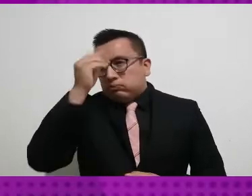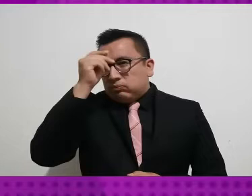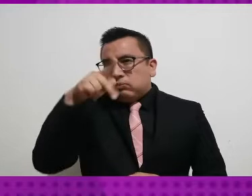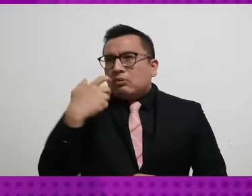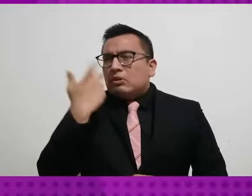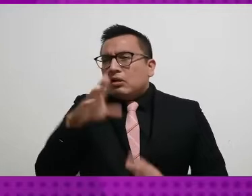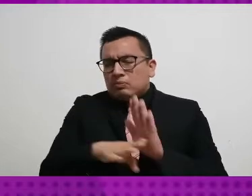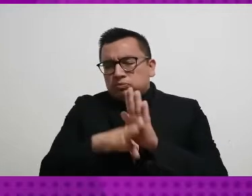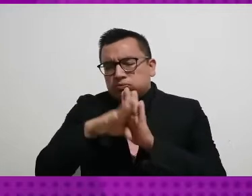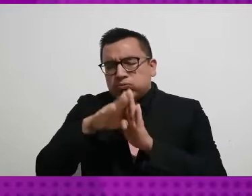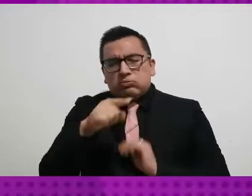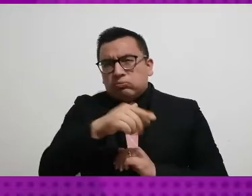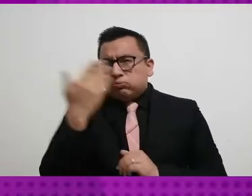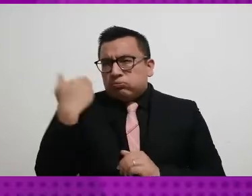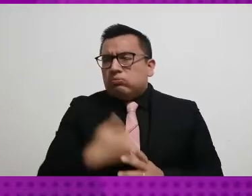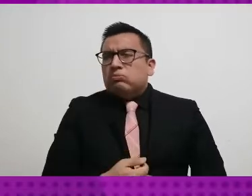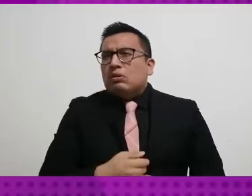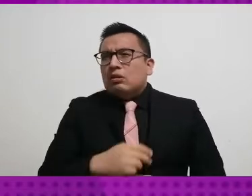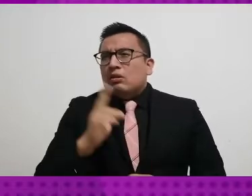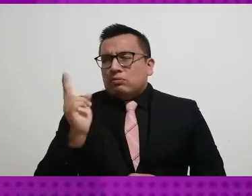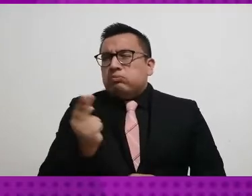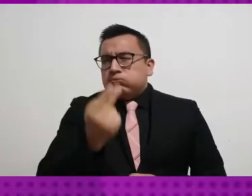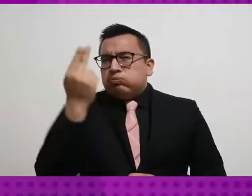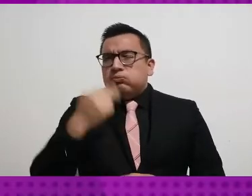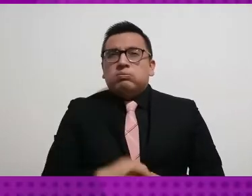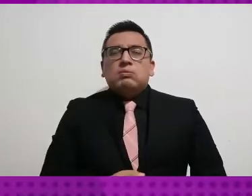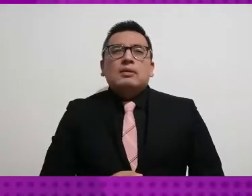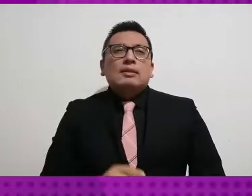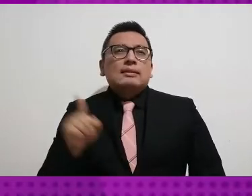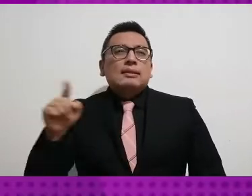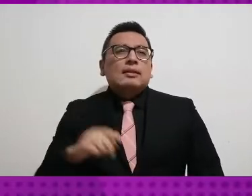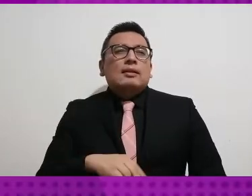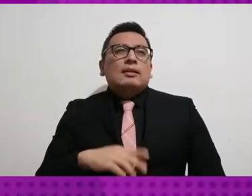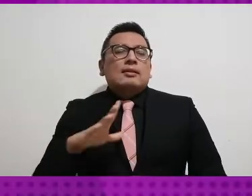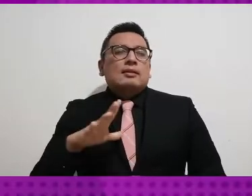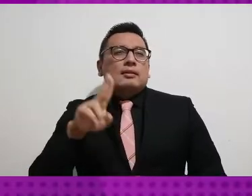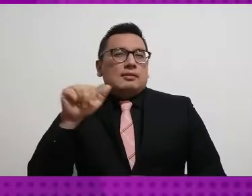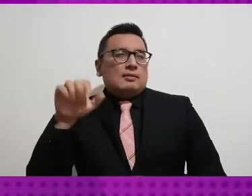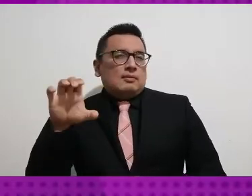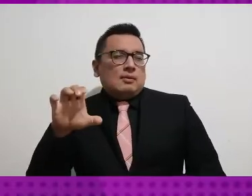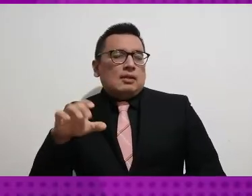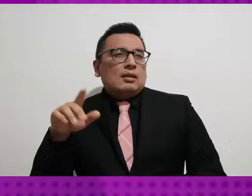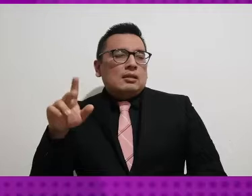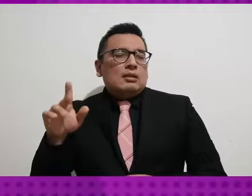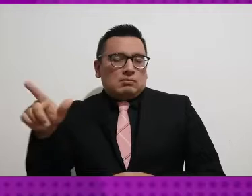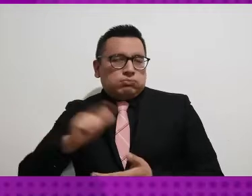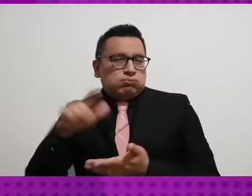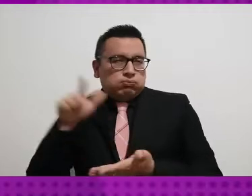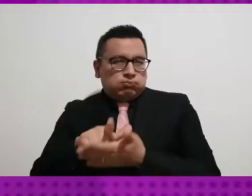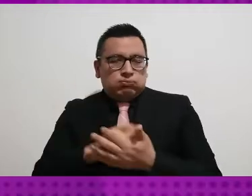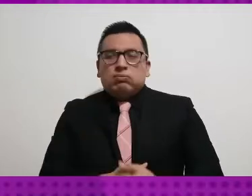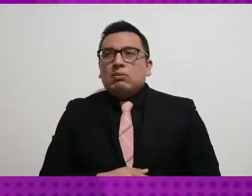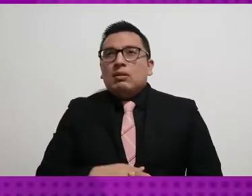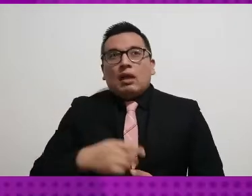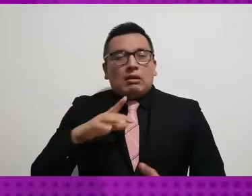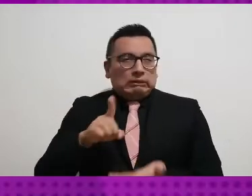tiempo. ¿Estudia usted la carrera de Derecho, consejero, en la Facultad de Jurisprudencia de la Autónoma de Coahuila? Pero no se limita con